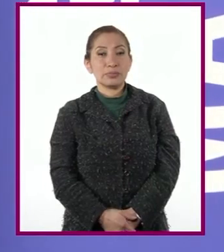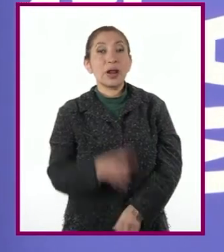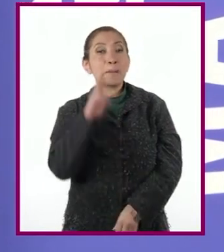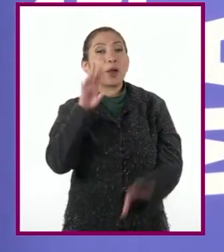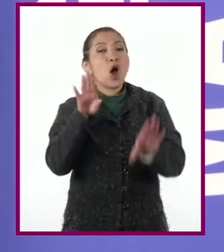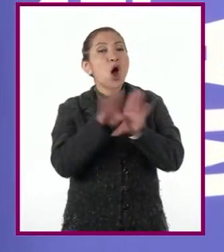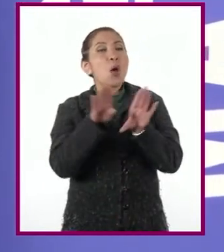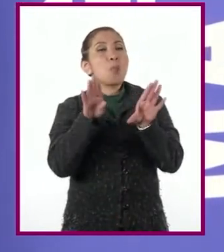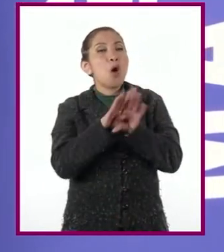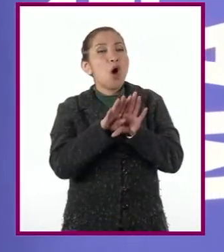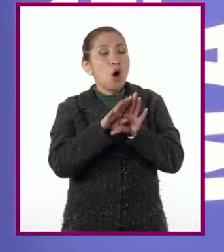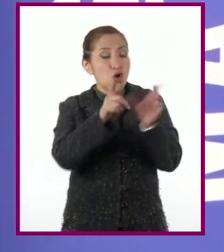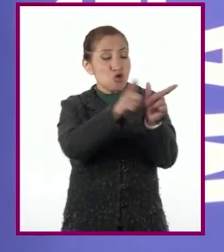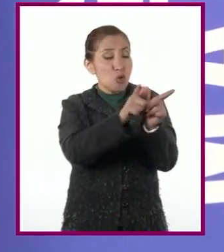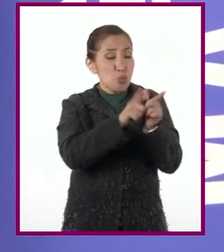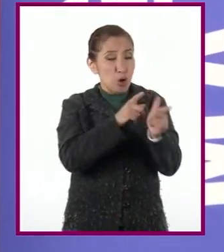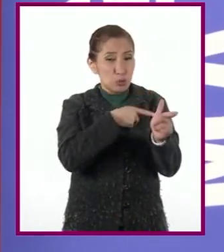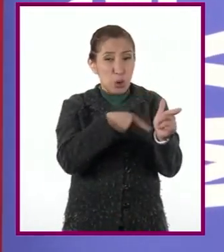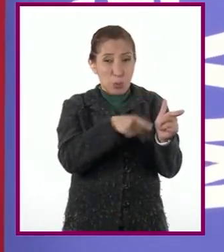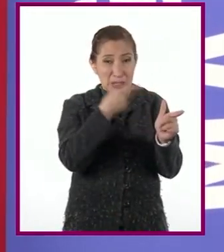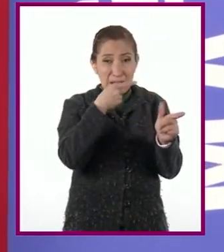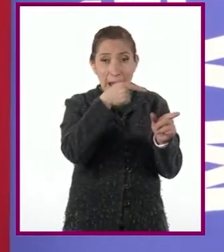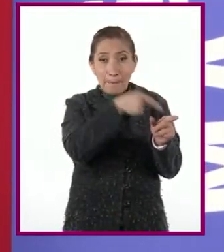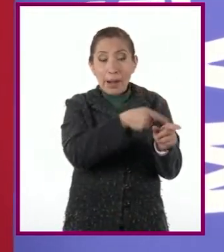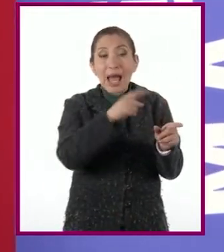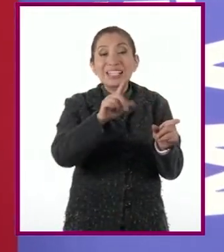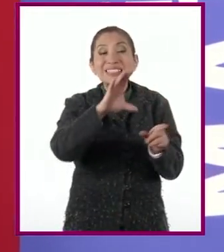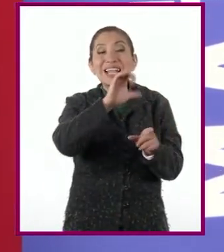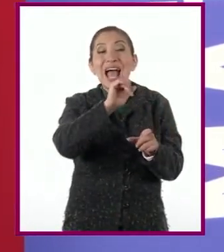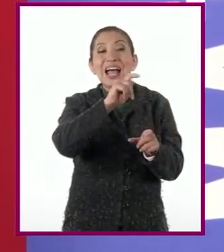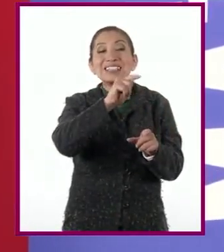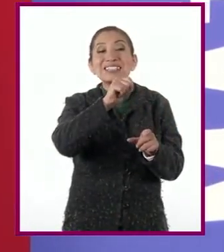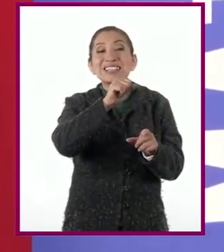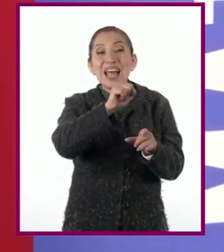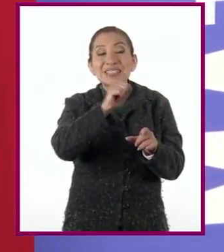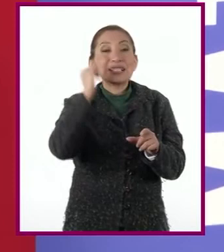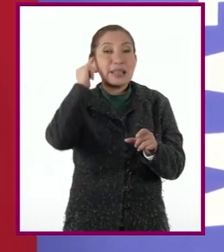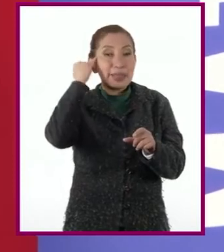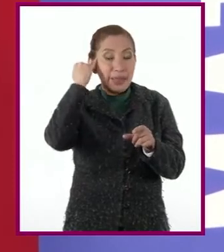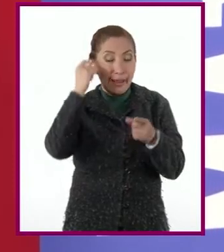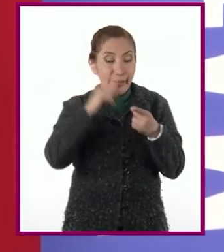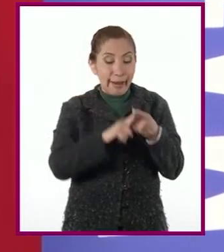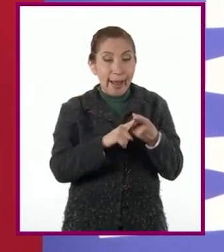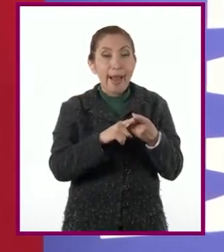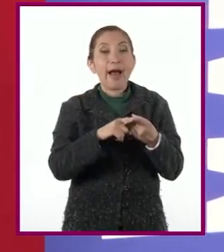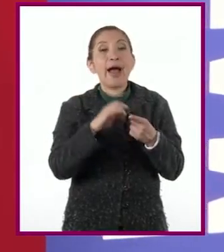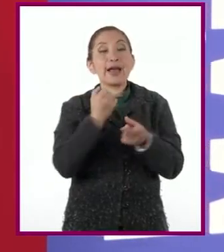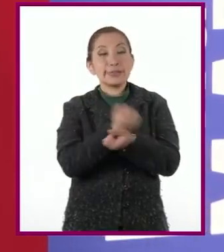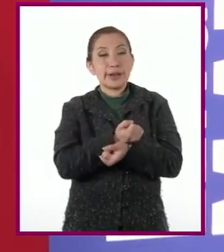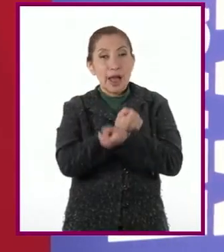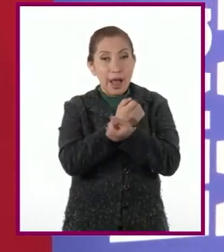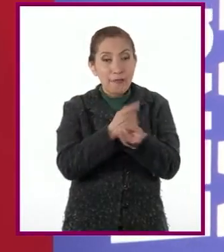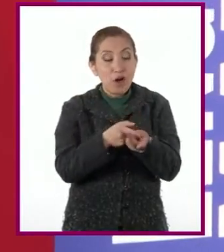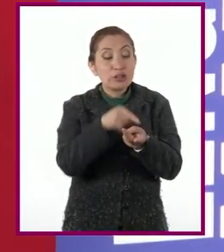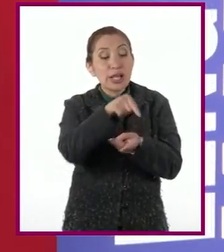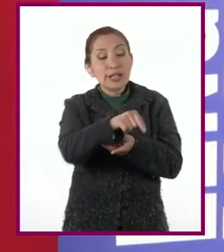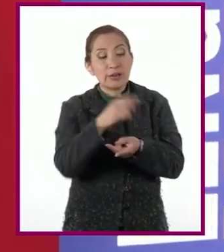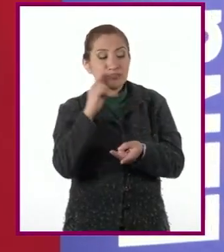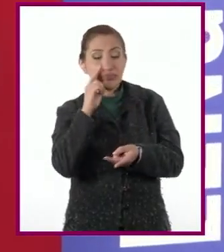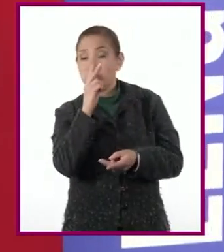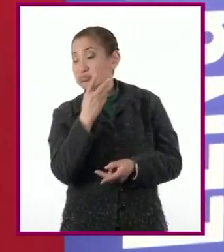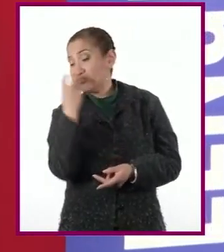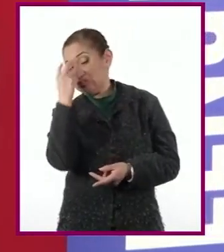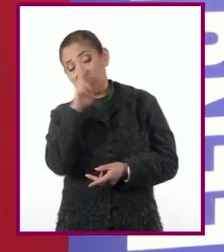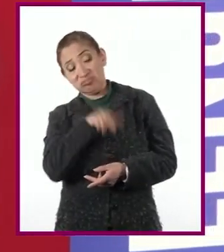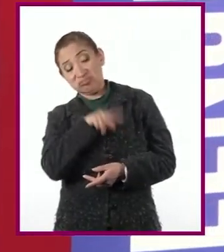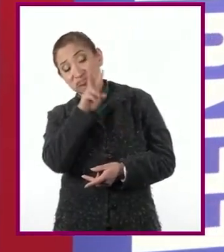Vemos cómo las clases pobres a las que se refiere son las castas, los indígenas, los esclavos que eran mal vistos por